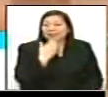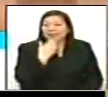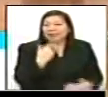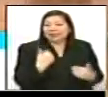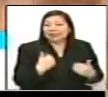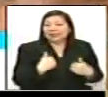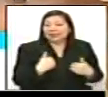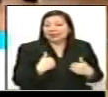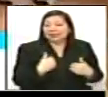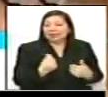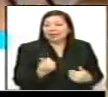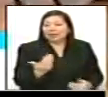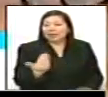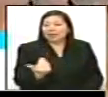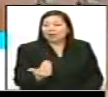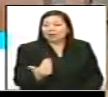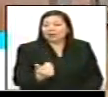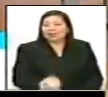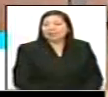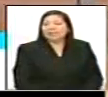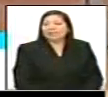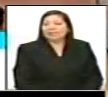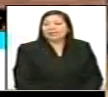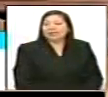la facultad de cobranza coactiva.